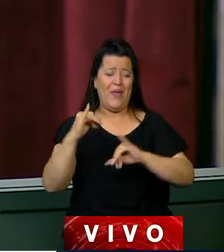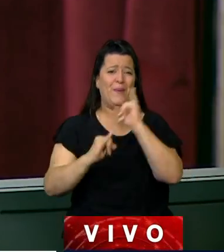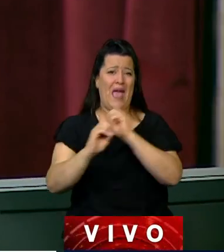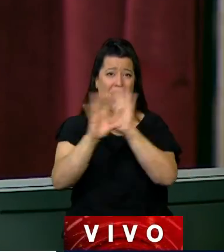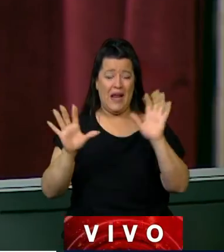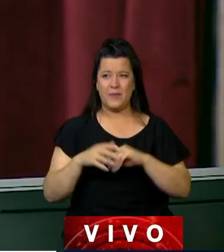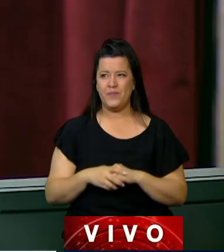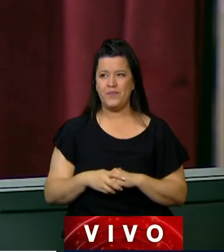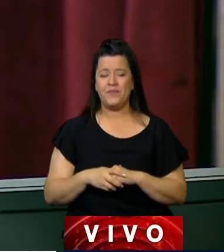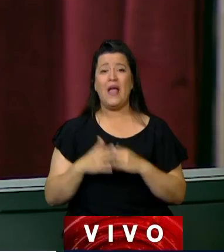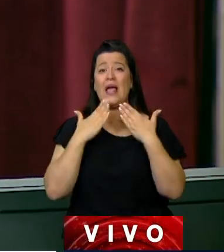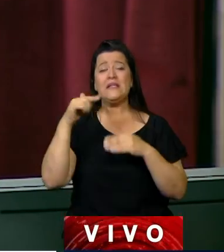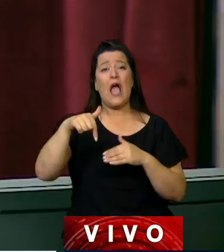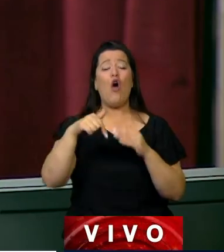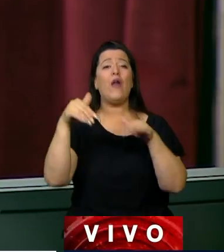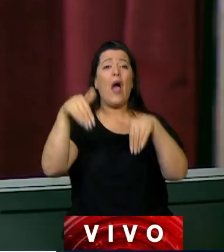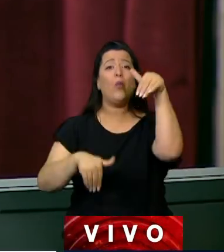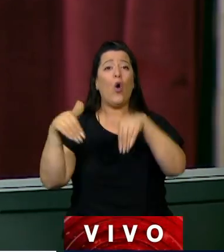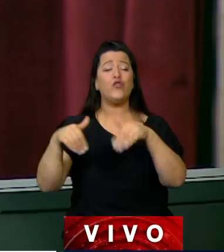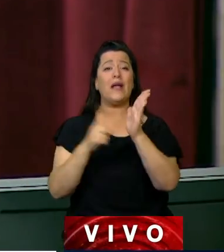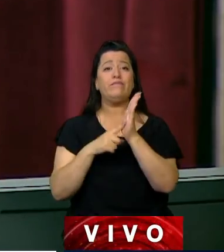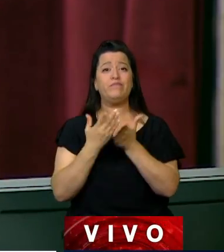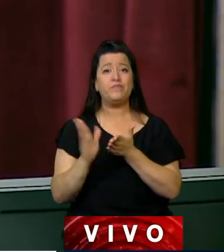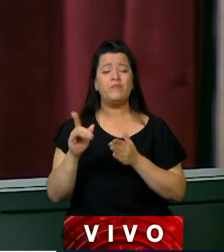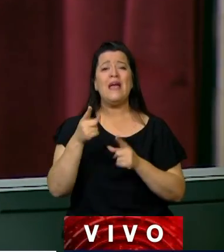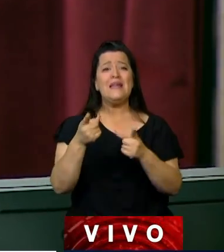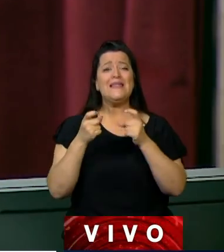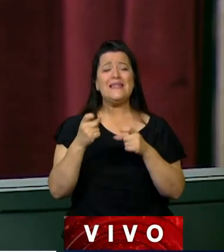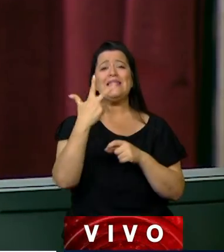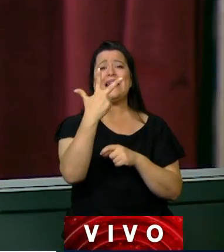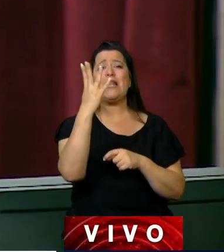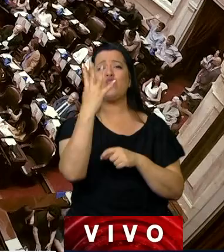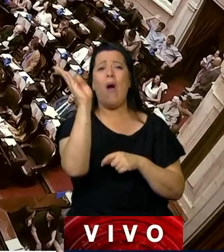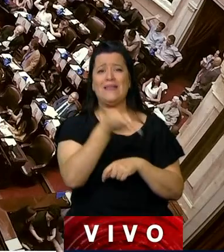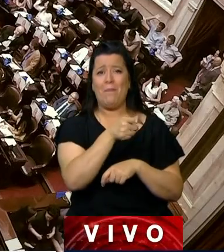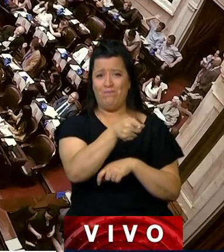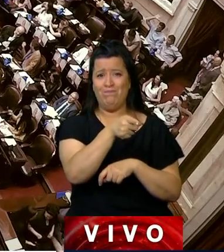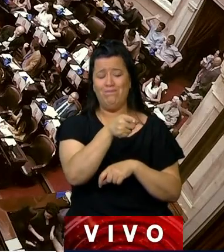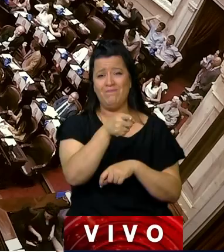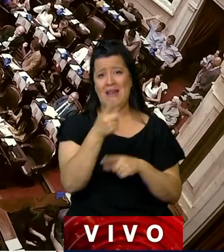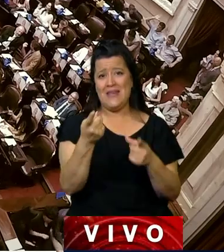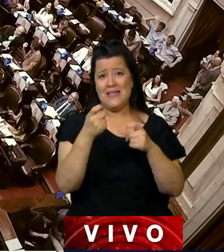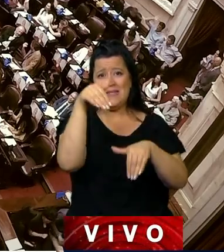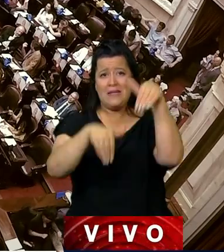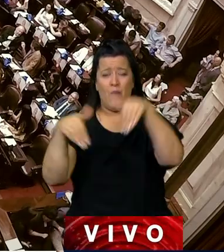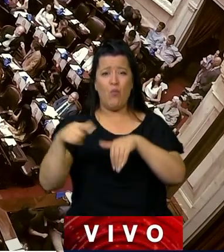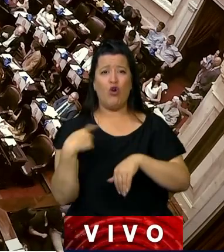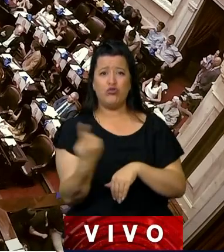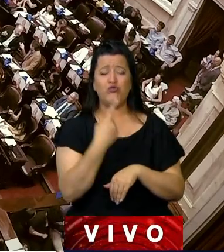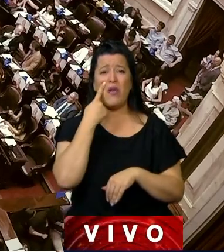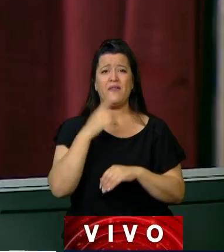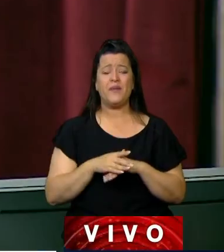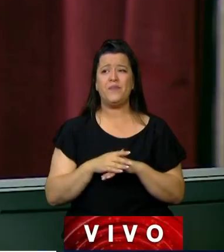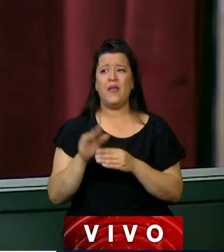Gracias, diputada. Se va a votar el apartamento del reglamento. Se requieren las 3/4 partes de los votos que se emita.